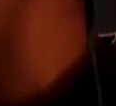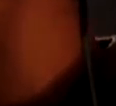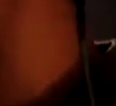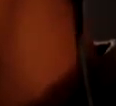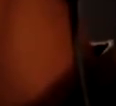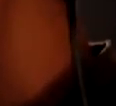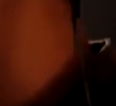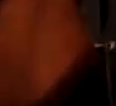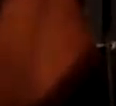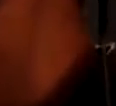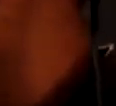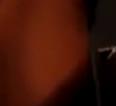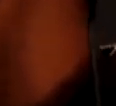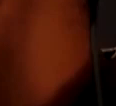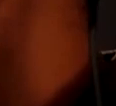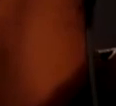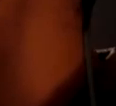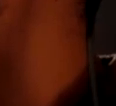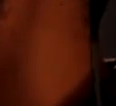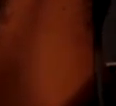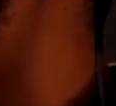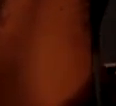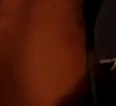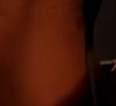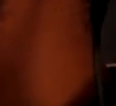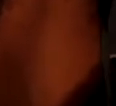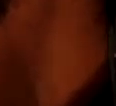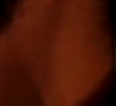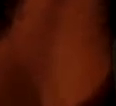Toda una vida